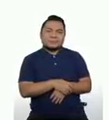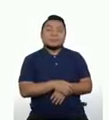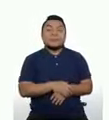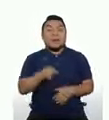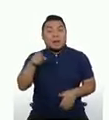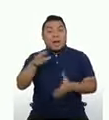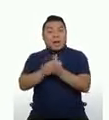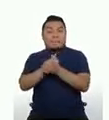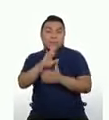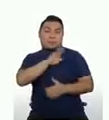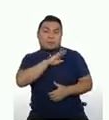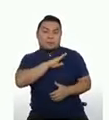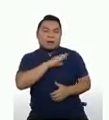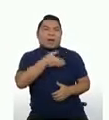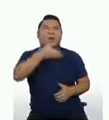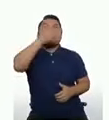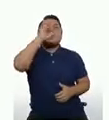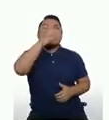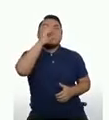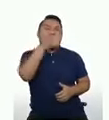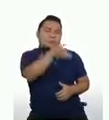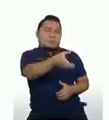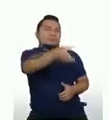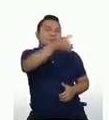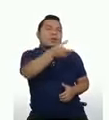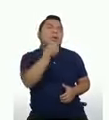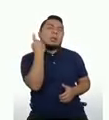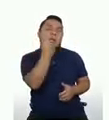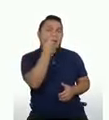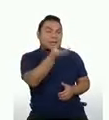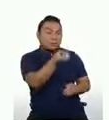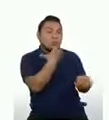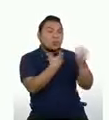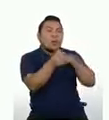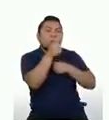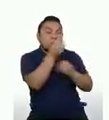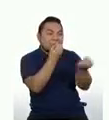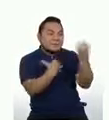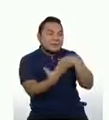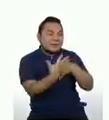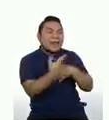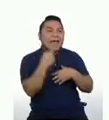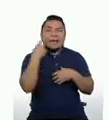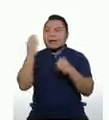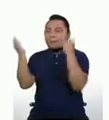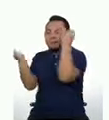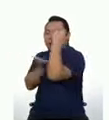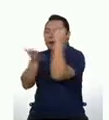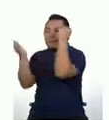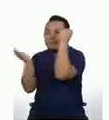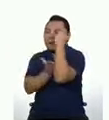El mal amigo engaña al hombre diciendo su secreto e intenta robar el acuario.